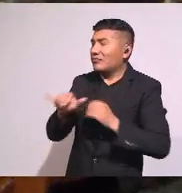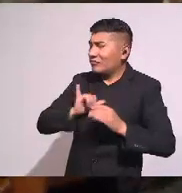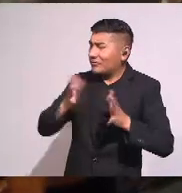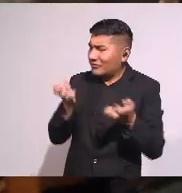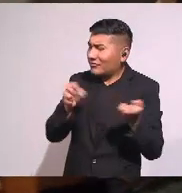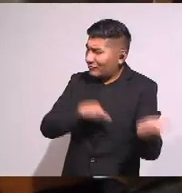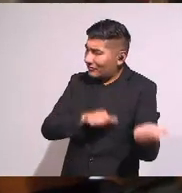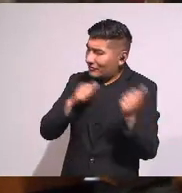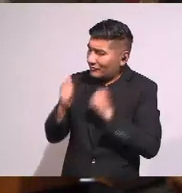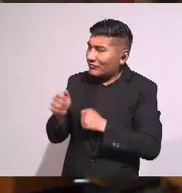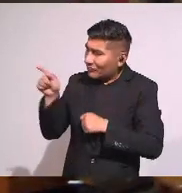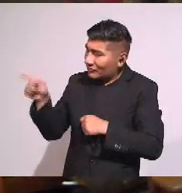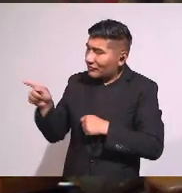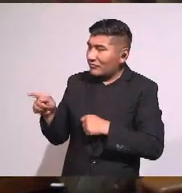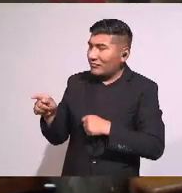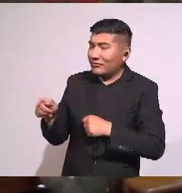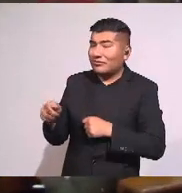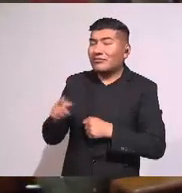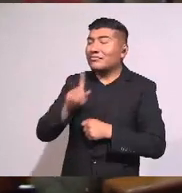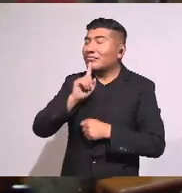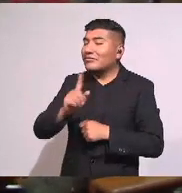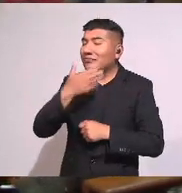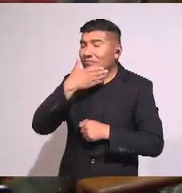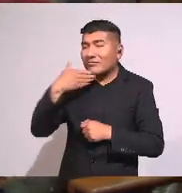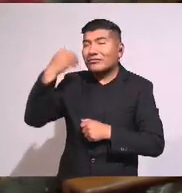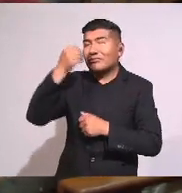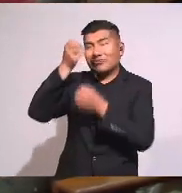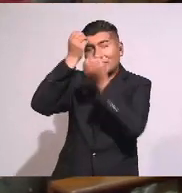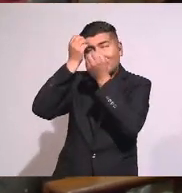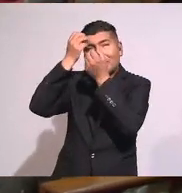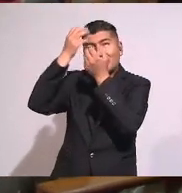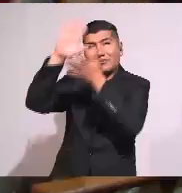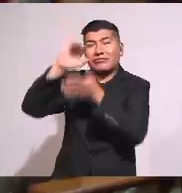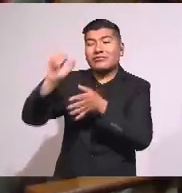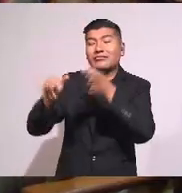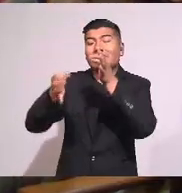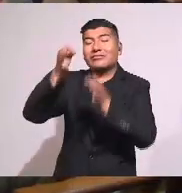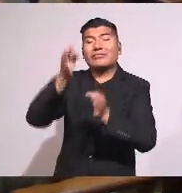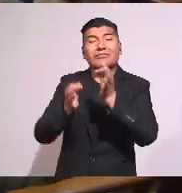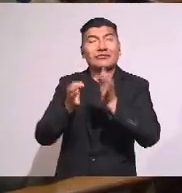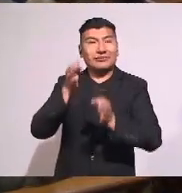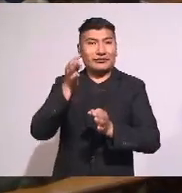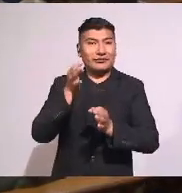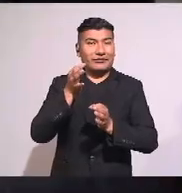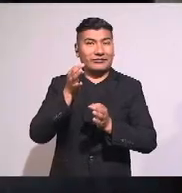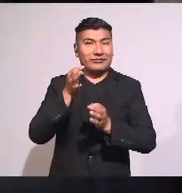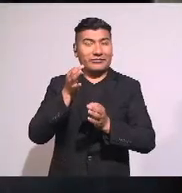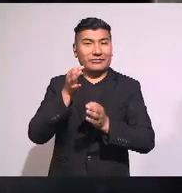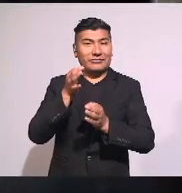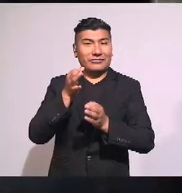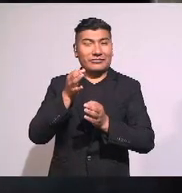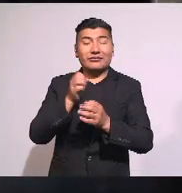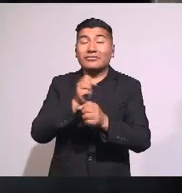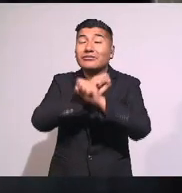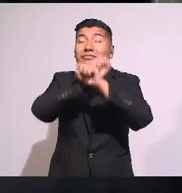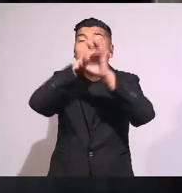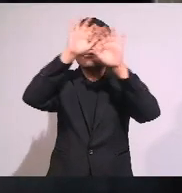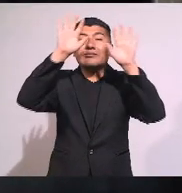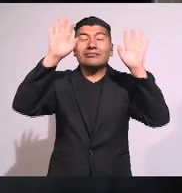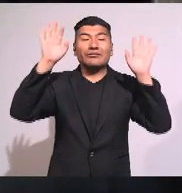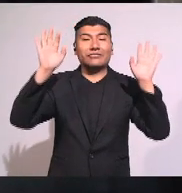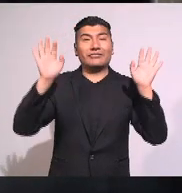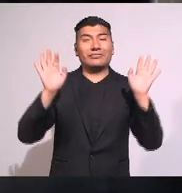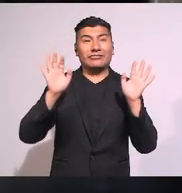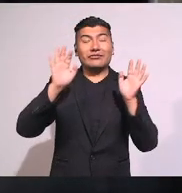bautice, pues conviene que así se cumpla toda justicia. Es claro que